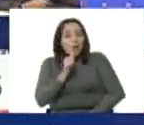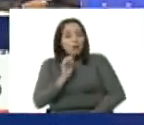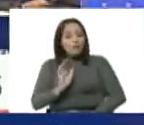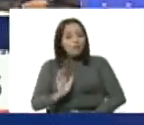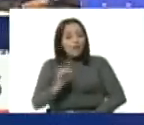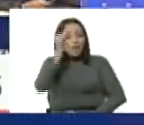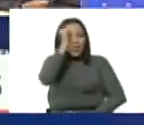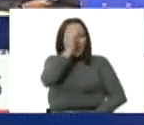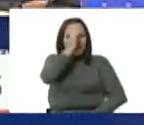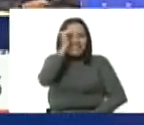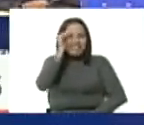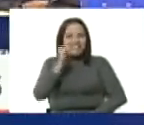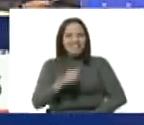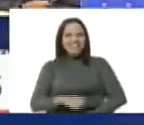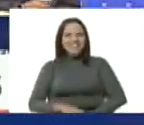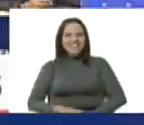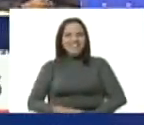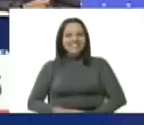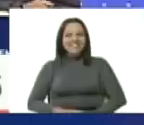el domingo